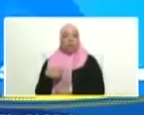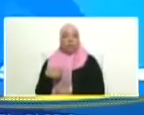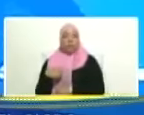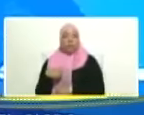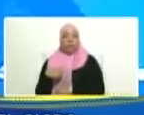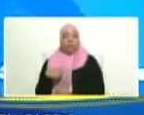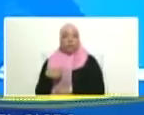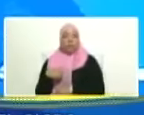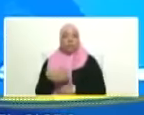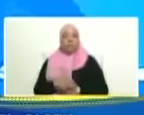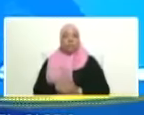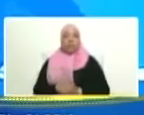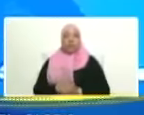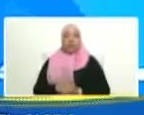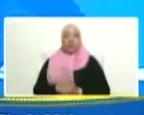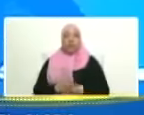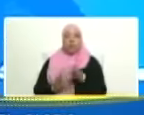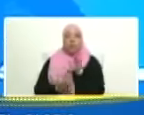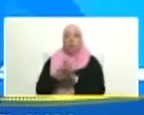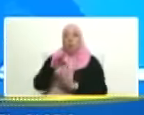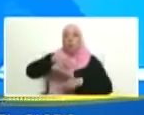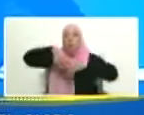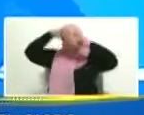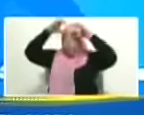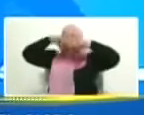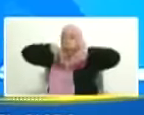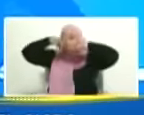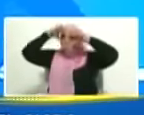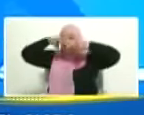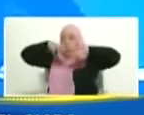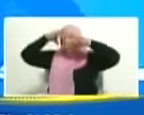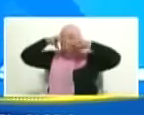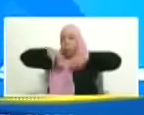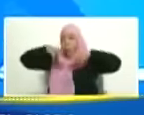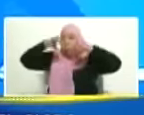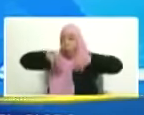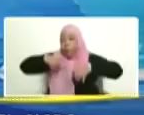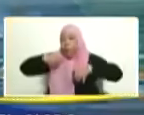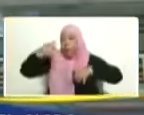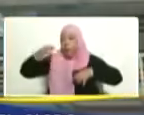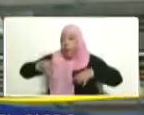¿Ah? Mira cómo incrementa la lluvia. ¿Ah? Palabra cierta.